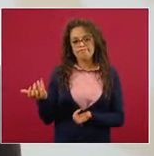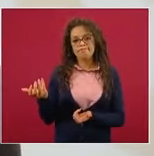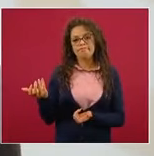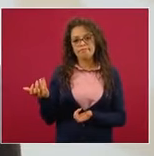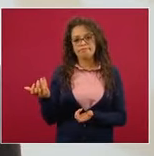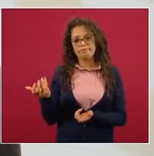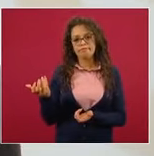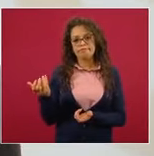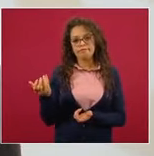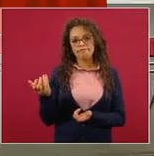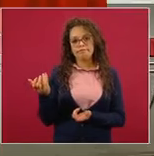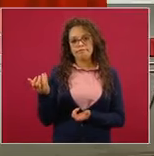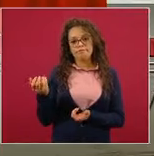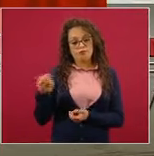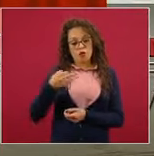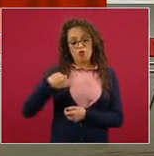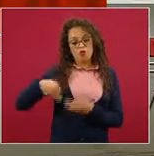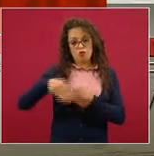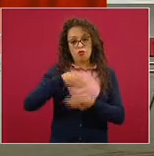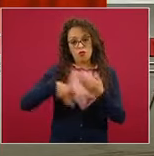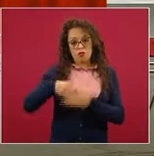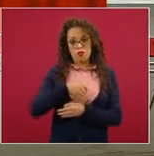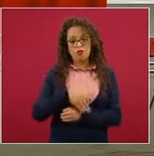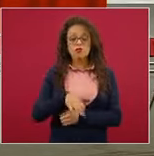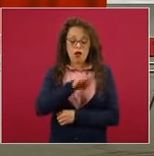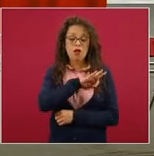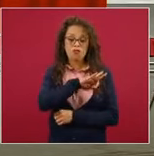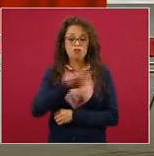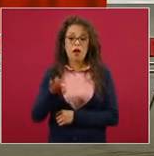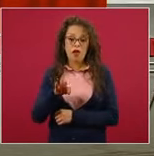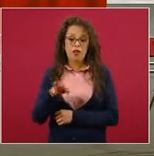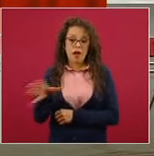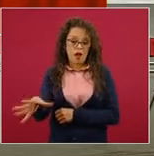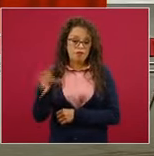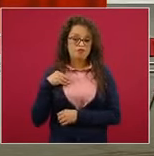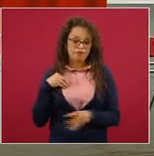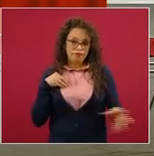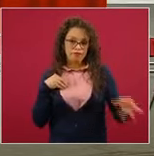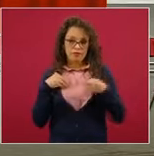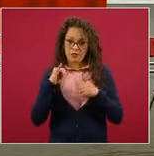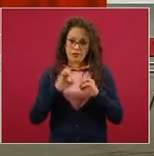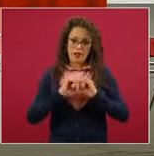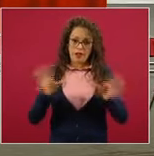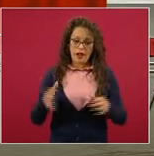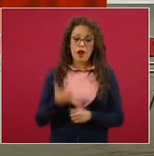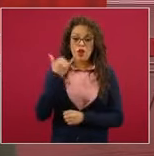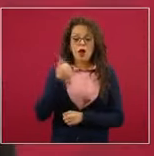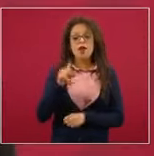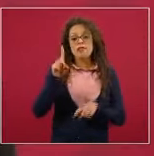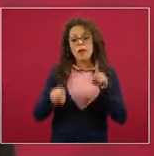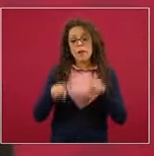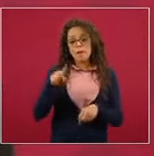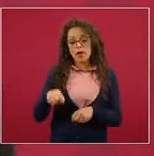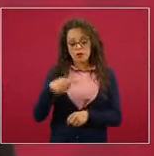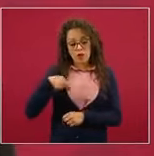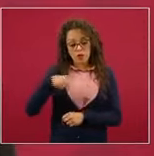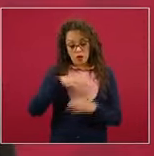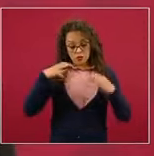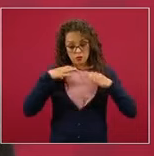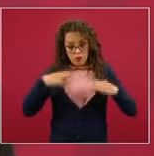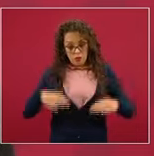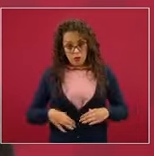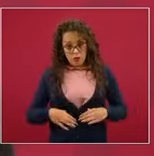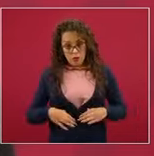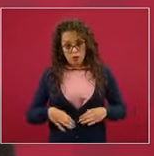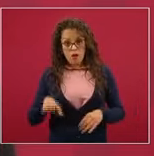que temprano como personas susceptibles podríamos contagiarnos y dependiendo de nuestra respuesta inmune podríamos ser uno de la gran